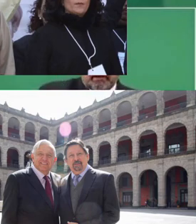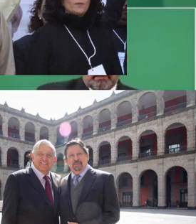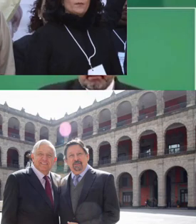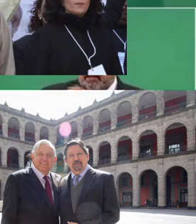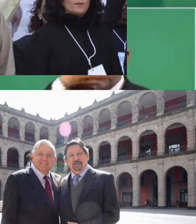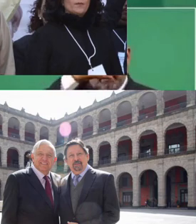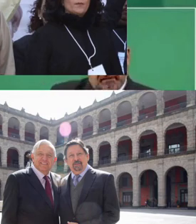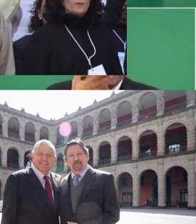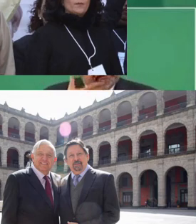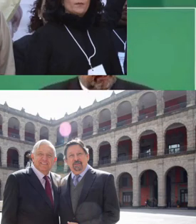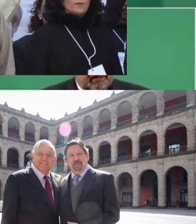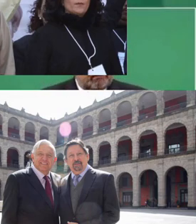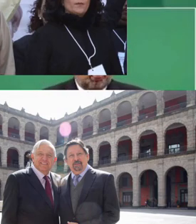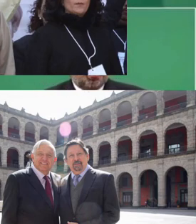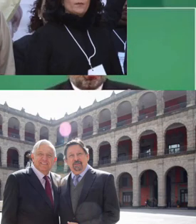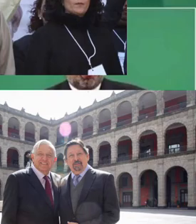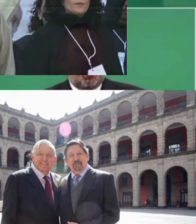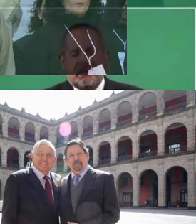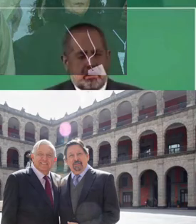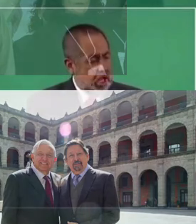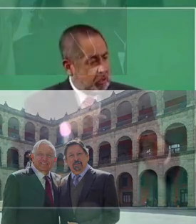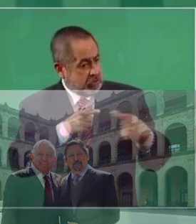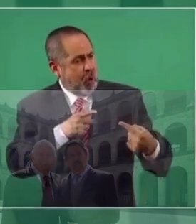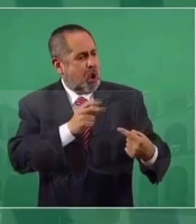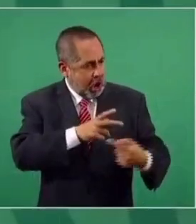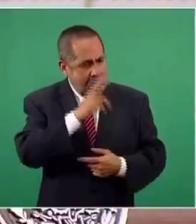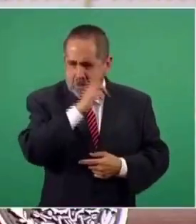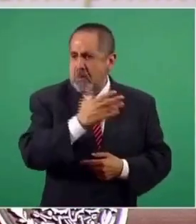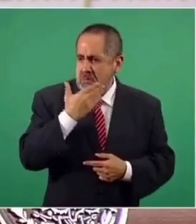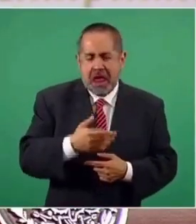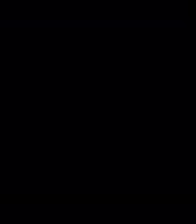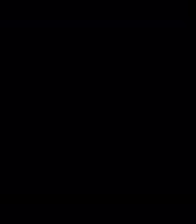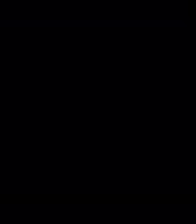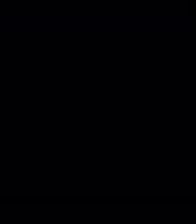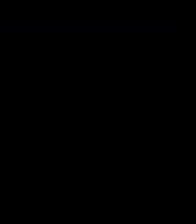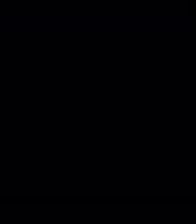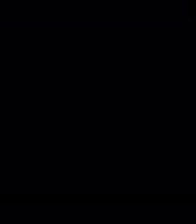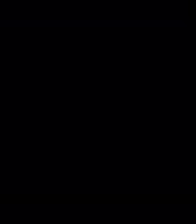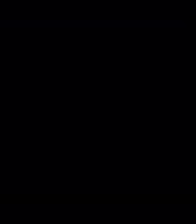que ser una oposición digna, respetable y eficaz.